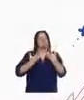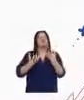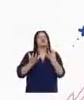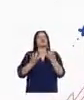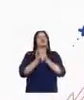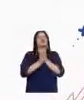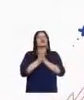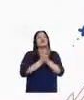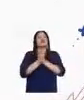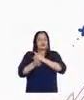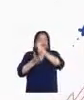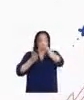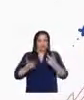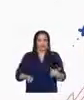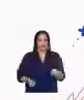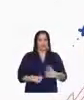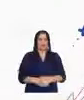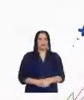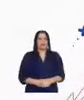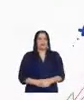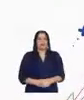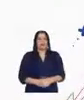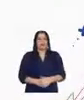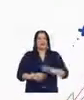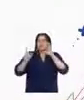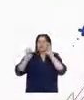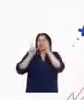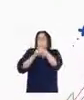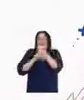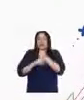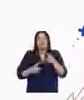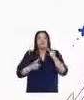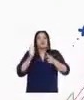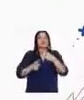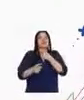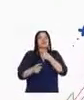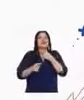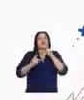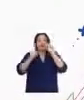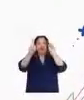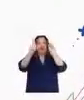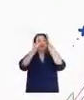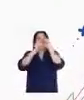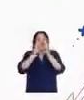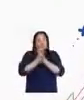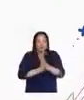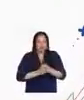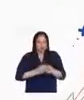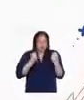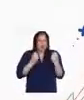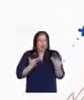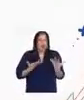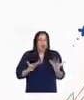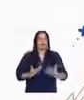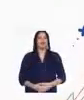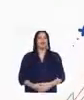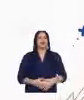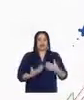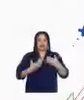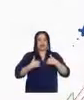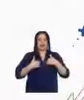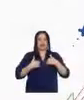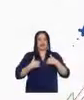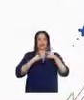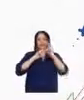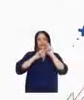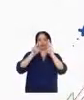Los conquistadores, personas a las que les encantan los retos, tener poder y obtener